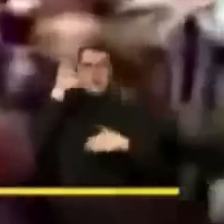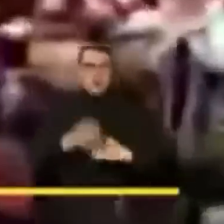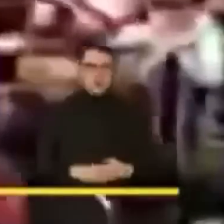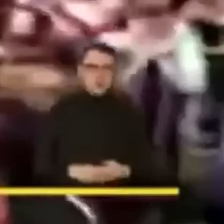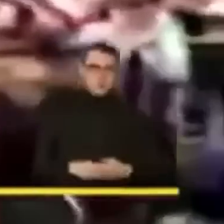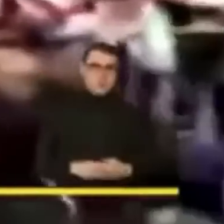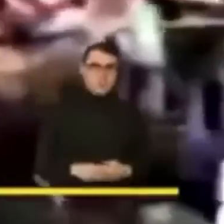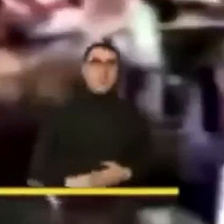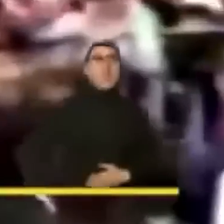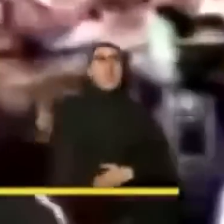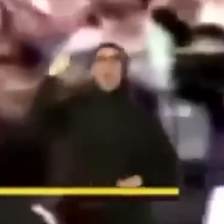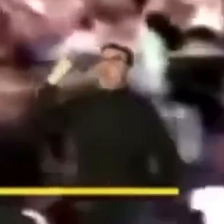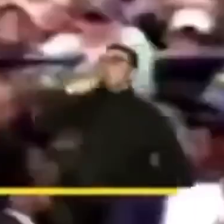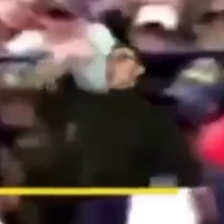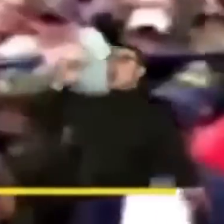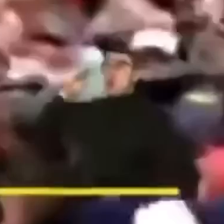Nos han acusado,